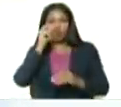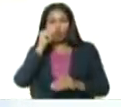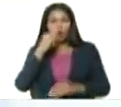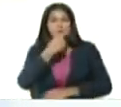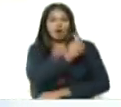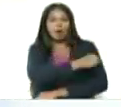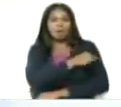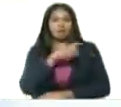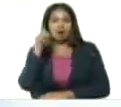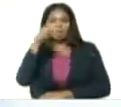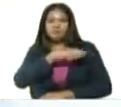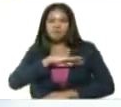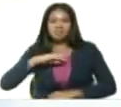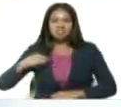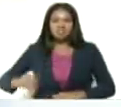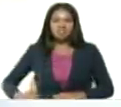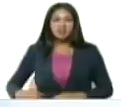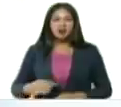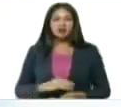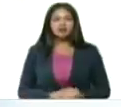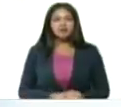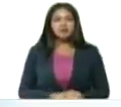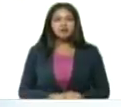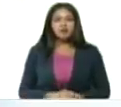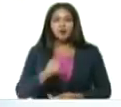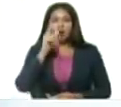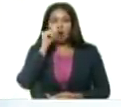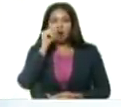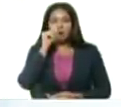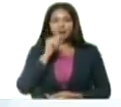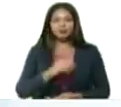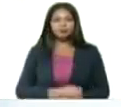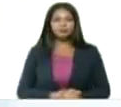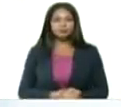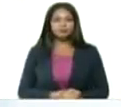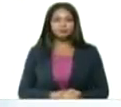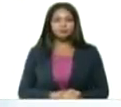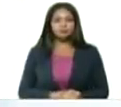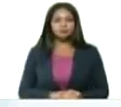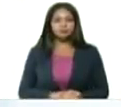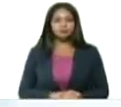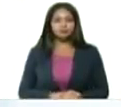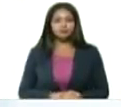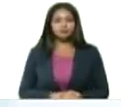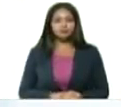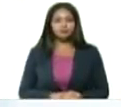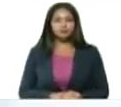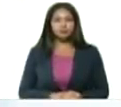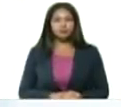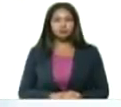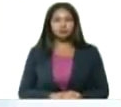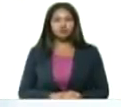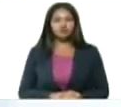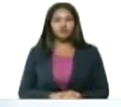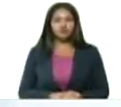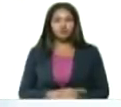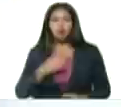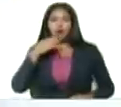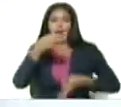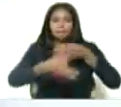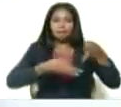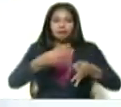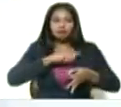Jiangsu, el doctor Juan Mao, nos diera su apreciación de